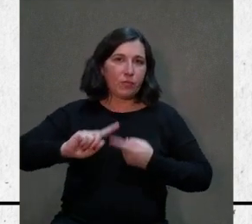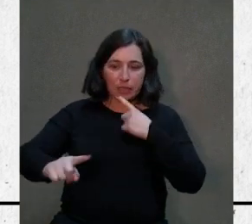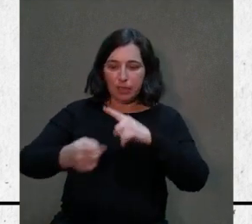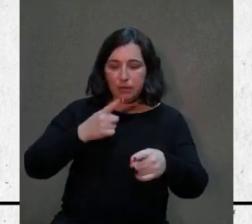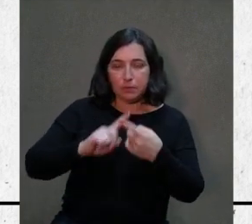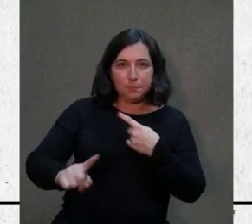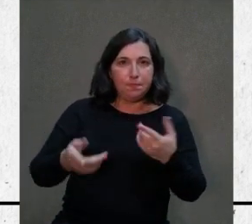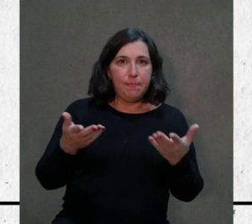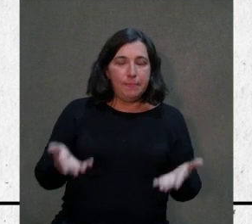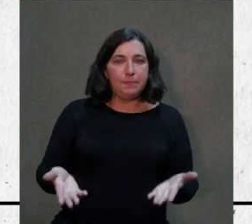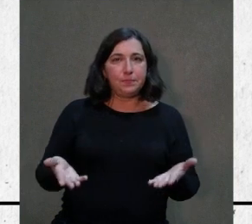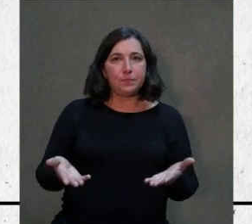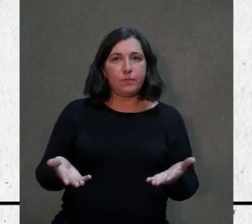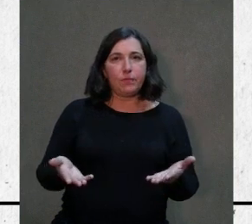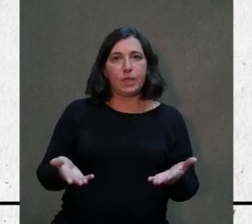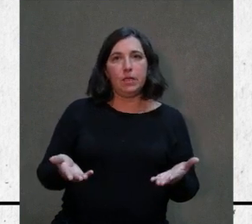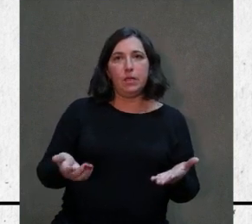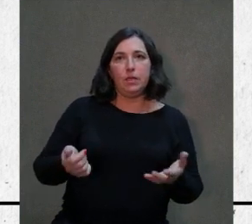nosotros. Es como una, ¿no?, una relación ahí.